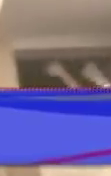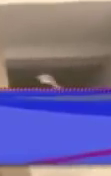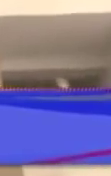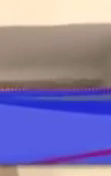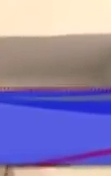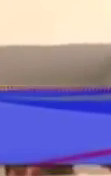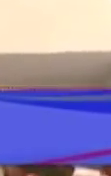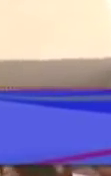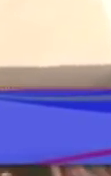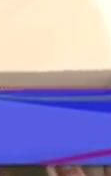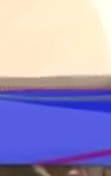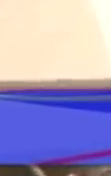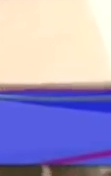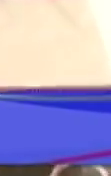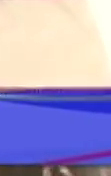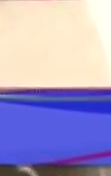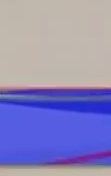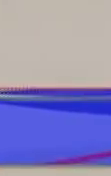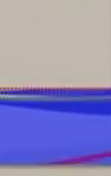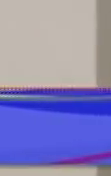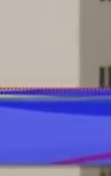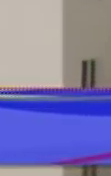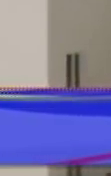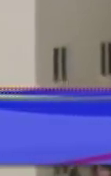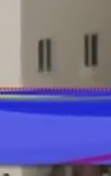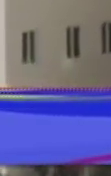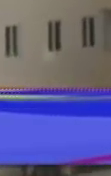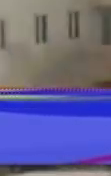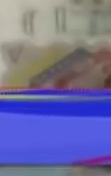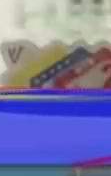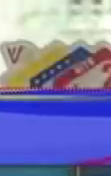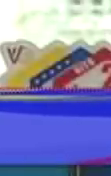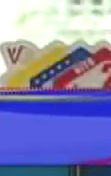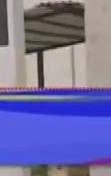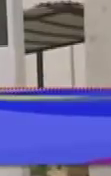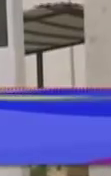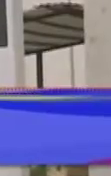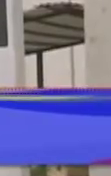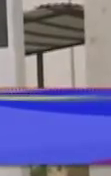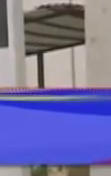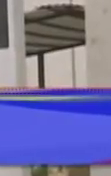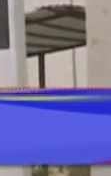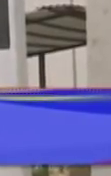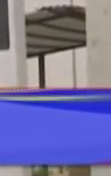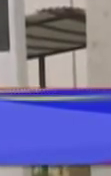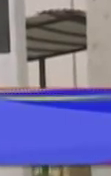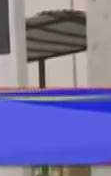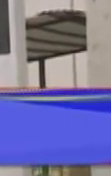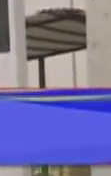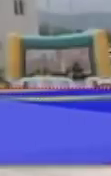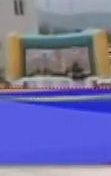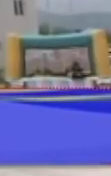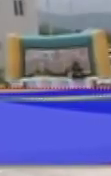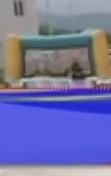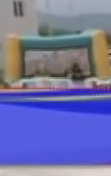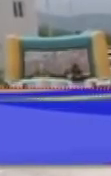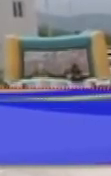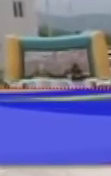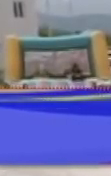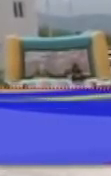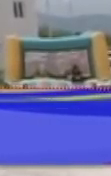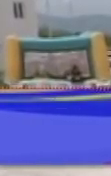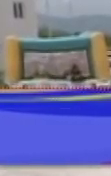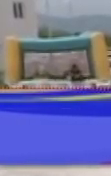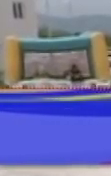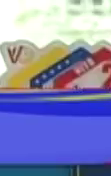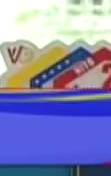Excelente. Lacaba, ¿me escuchas? Excelente. Sí, presidente, fuerte y claro. Lo que dice este funcionario, este